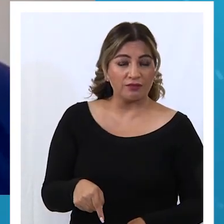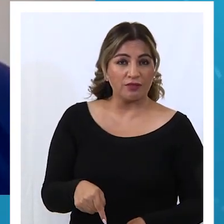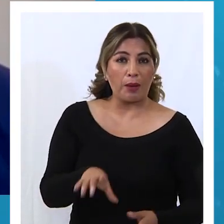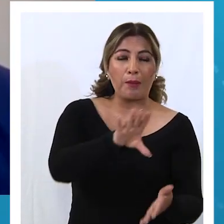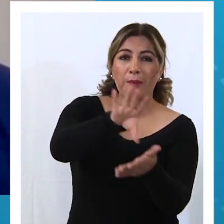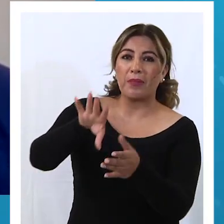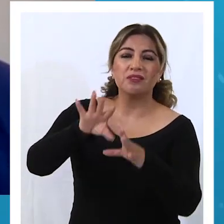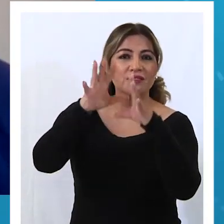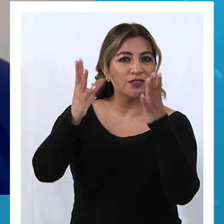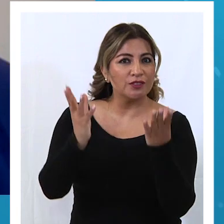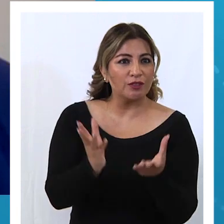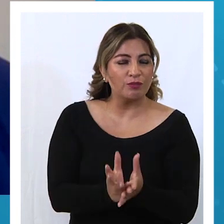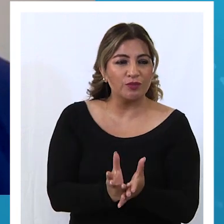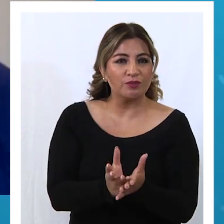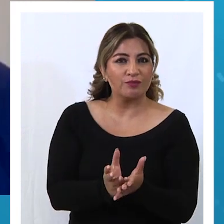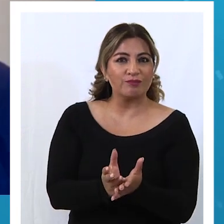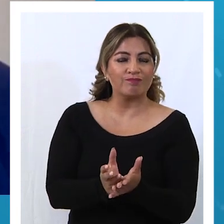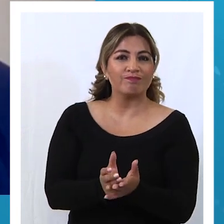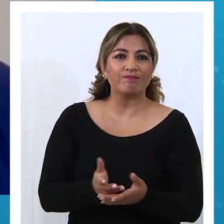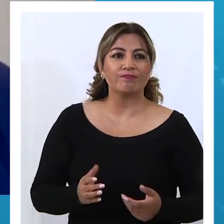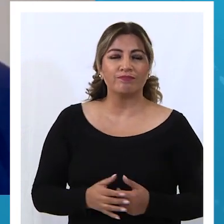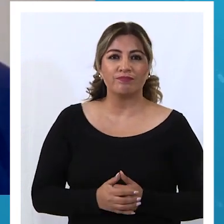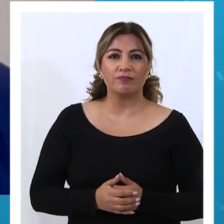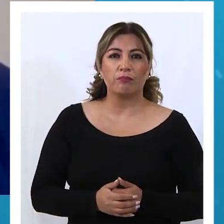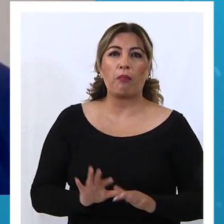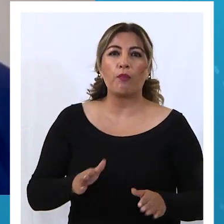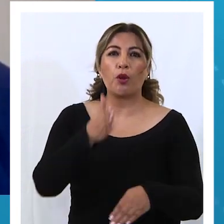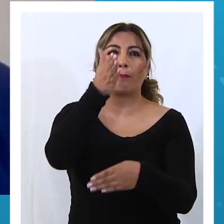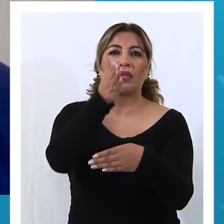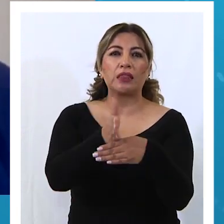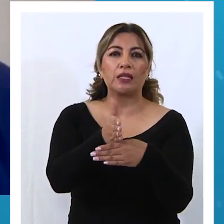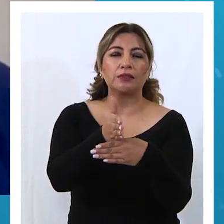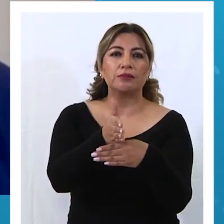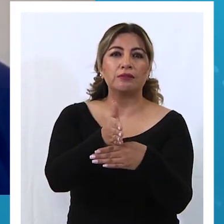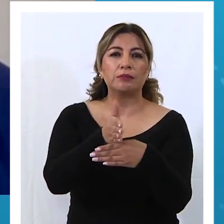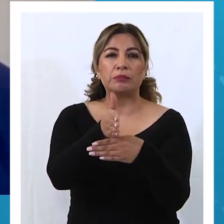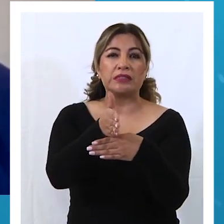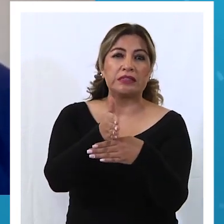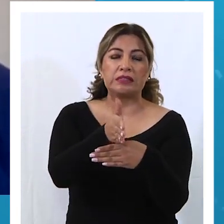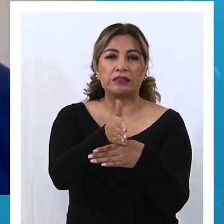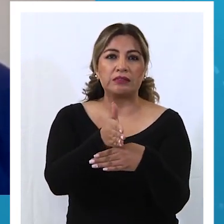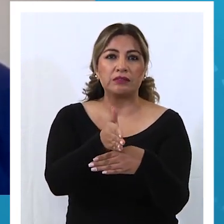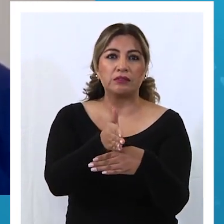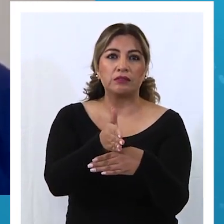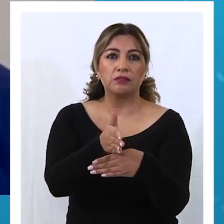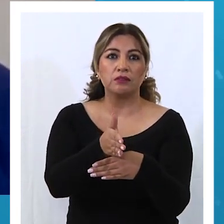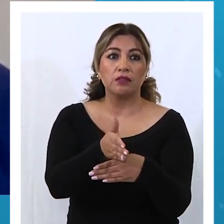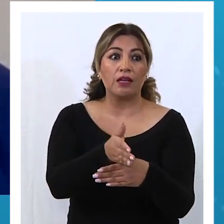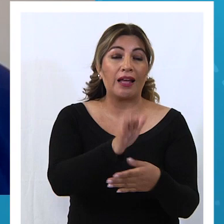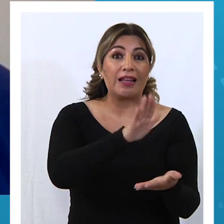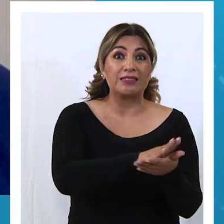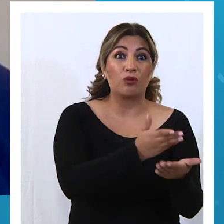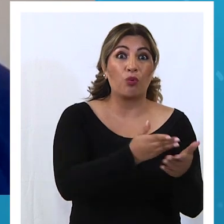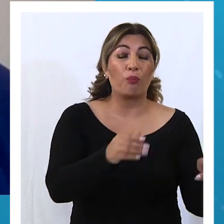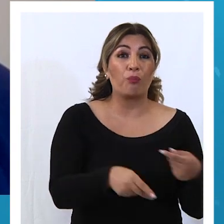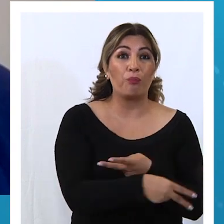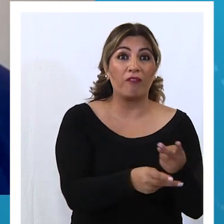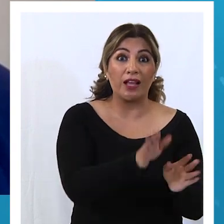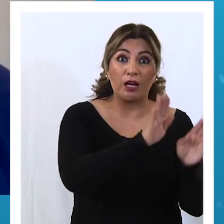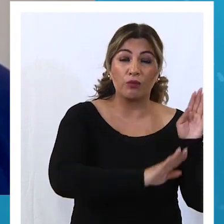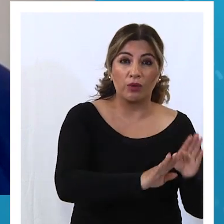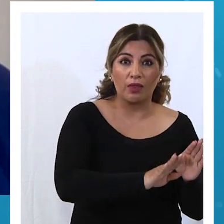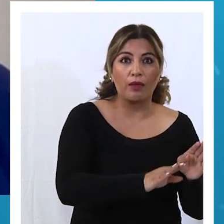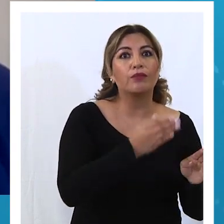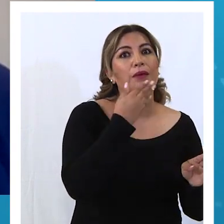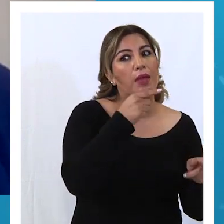de los países del mundo están tomando un camino, un término medio, es decir, cuidando la salud pública, pero al mismo tiempo manteniendo un